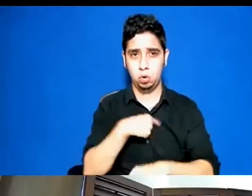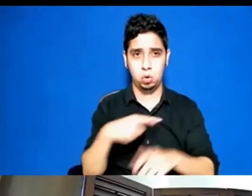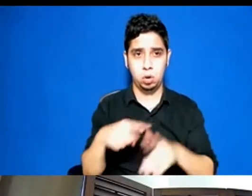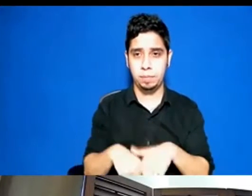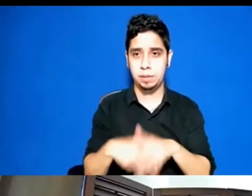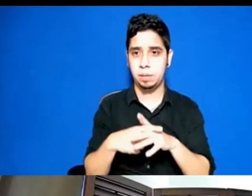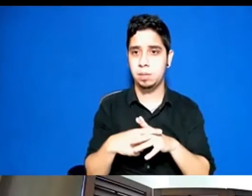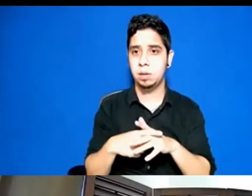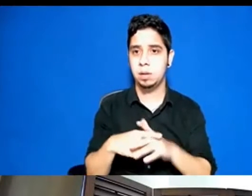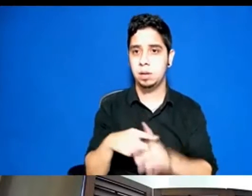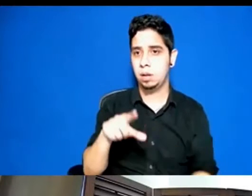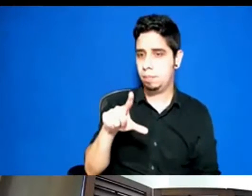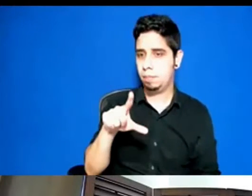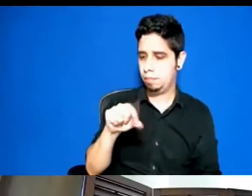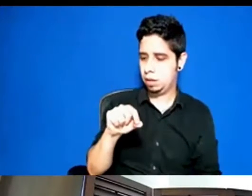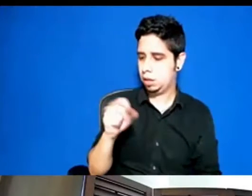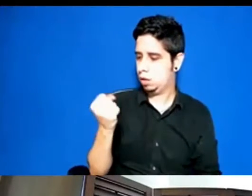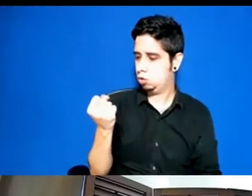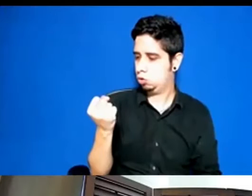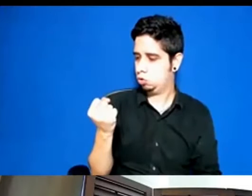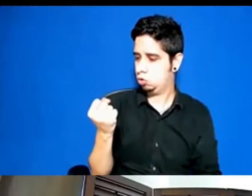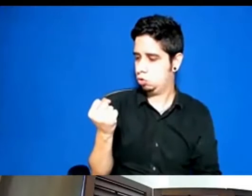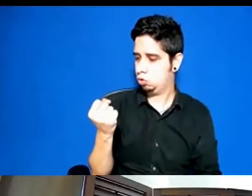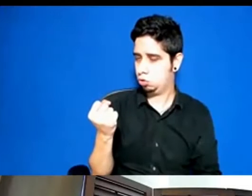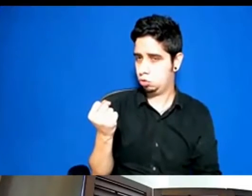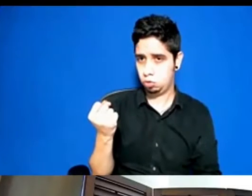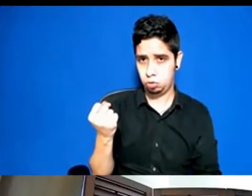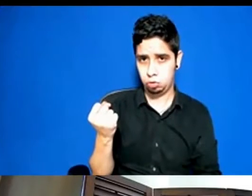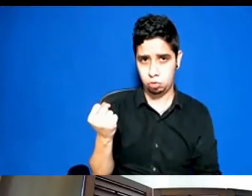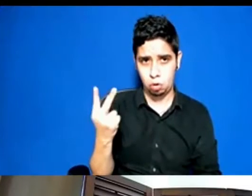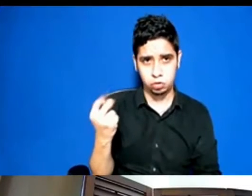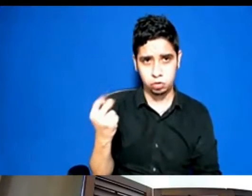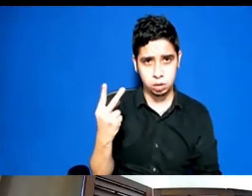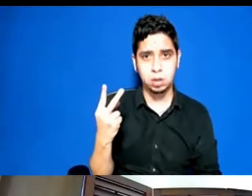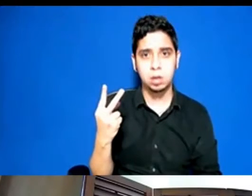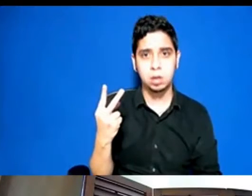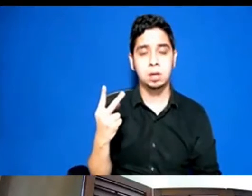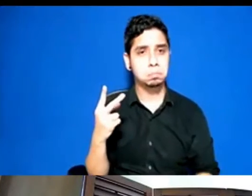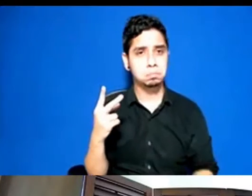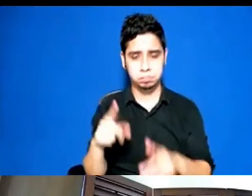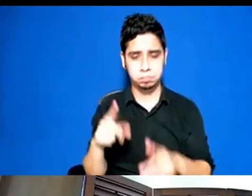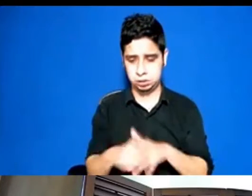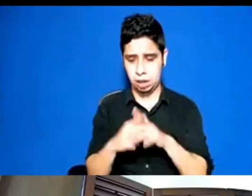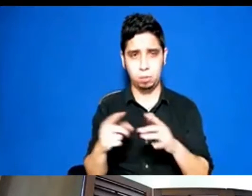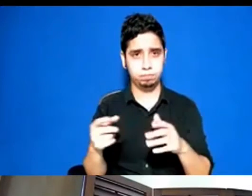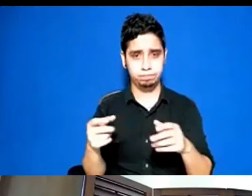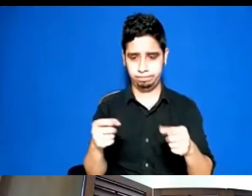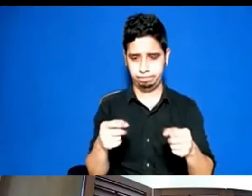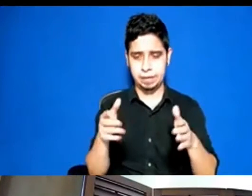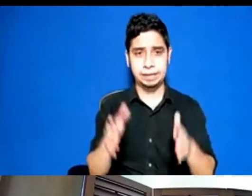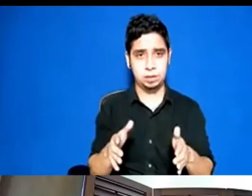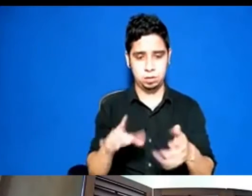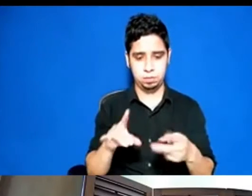el 2012 tres personas como vecinos. Ajá. En el 2015 fue que